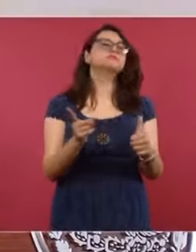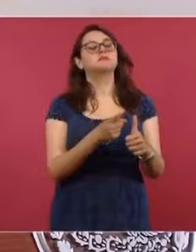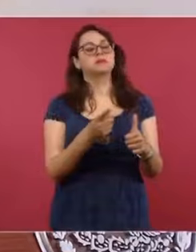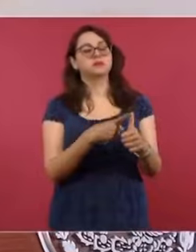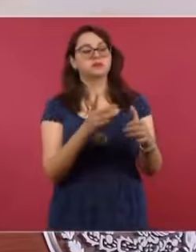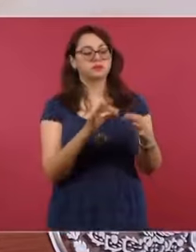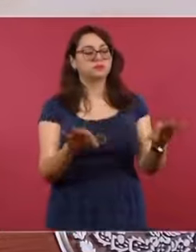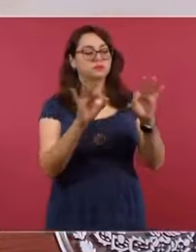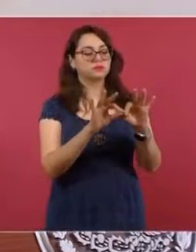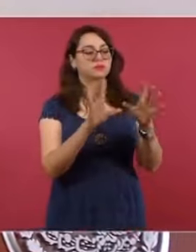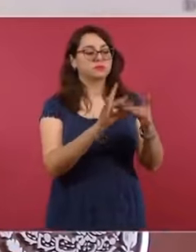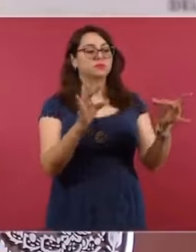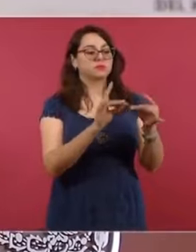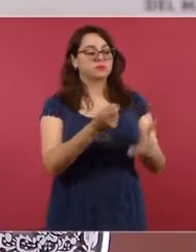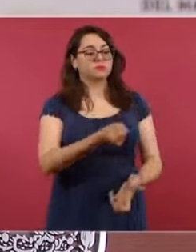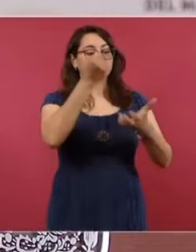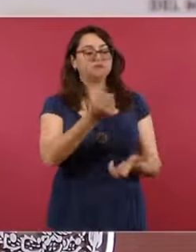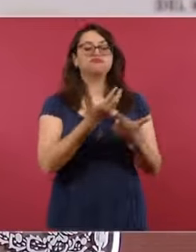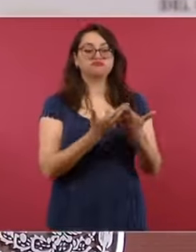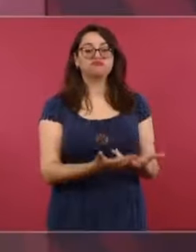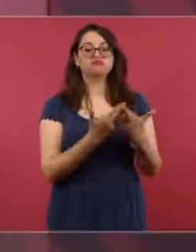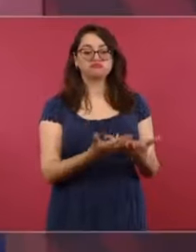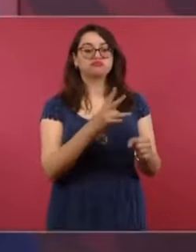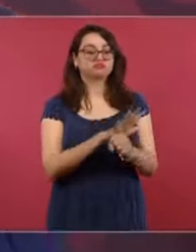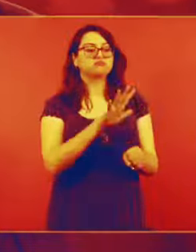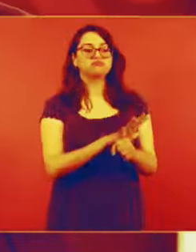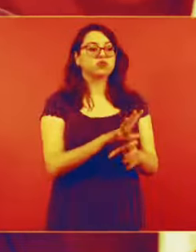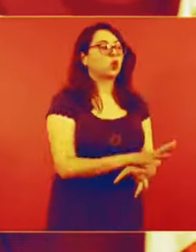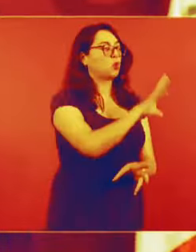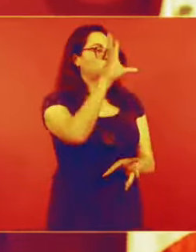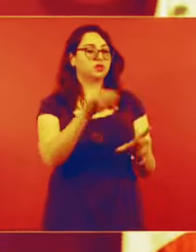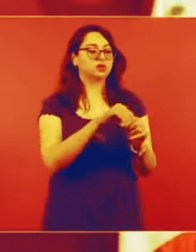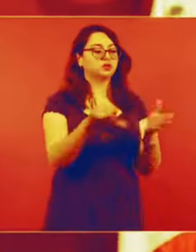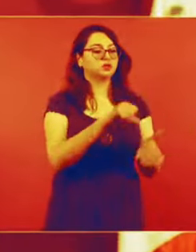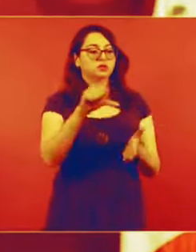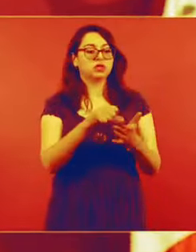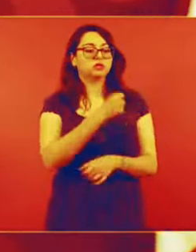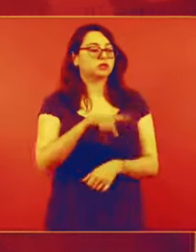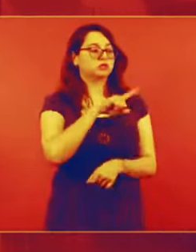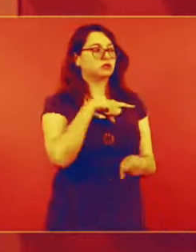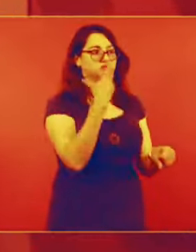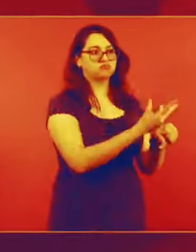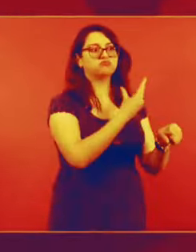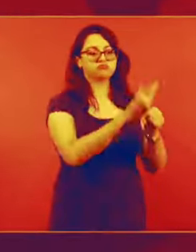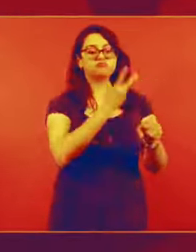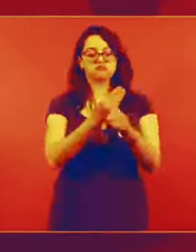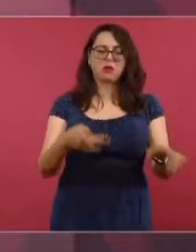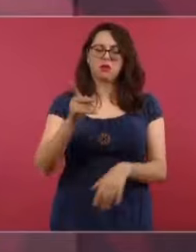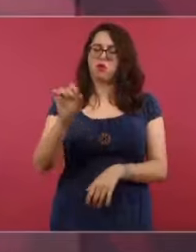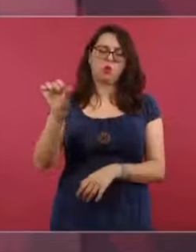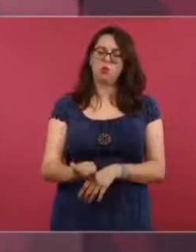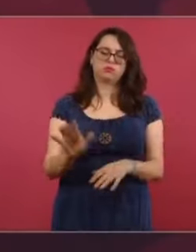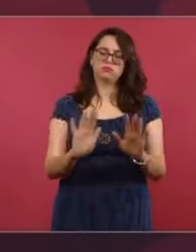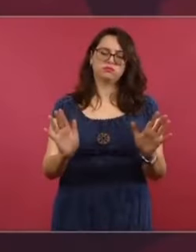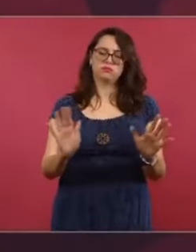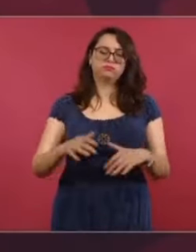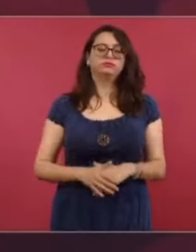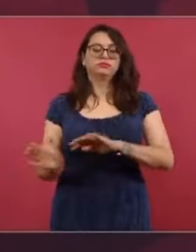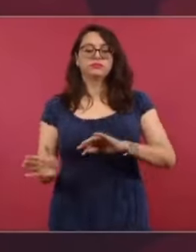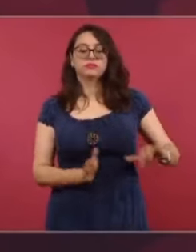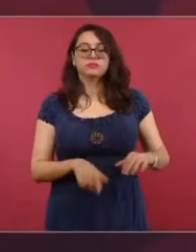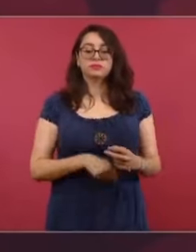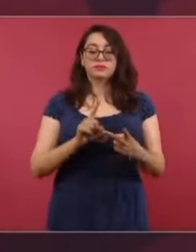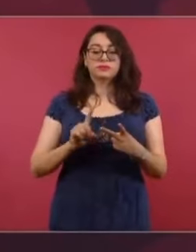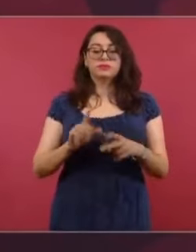tenemos presupuesto suficiente para todo el plan, para garantizar el derecho del pueblo a la salud. Lo segundo que considero